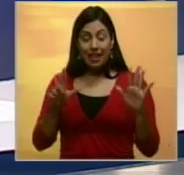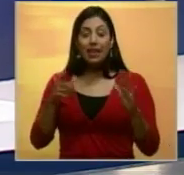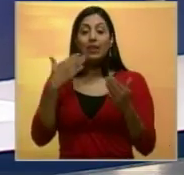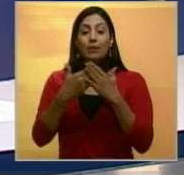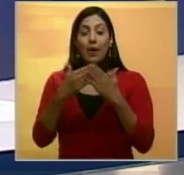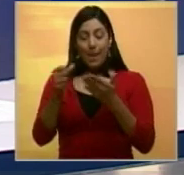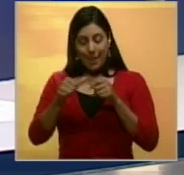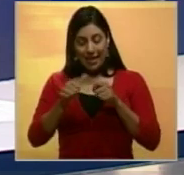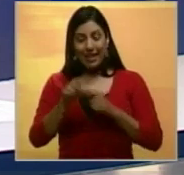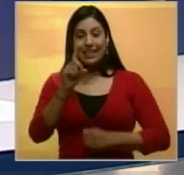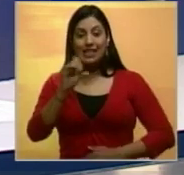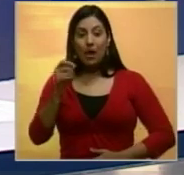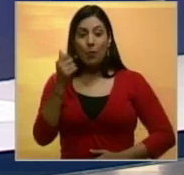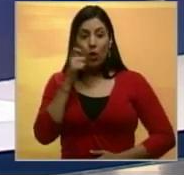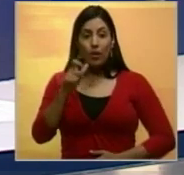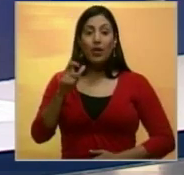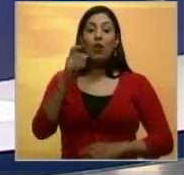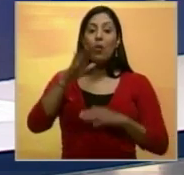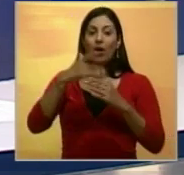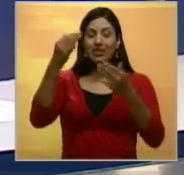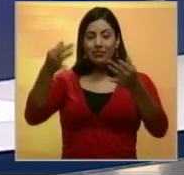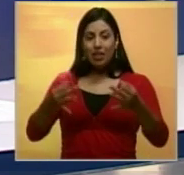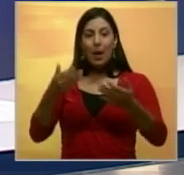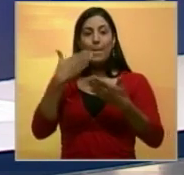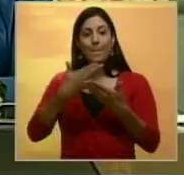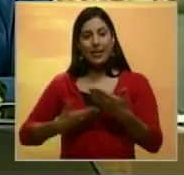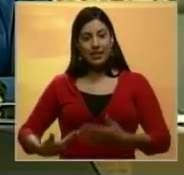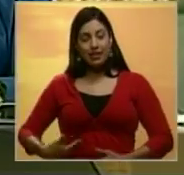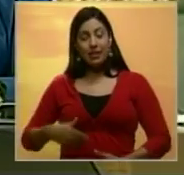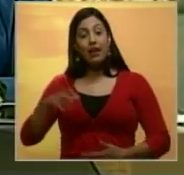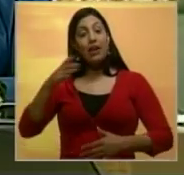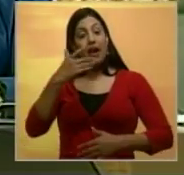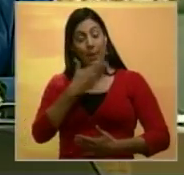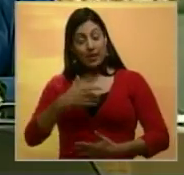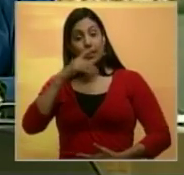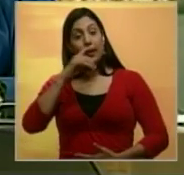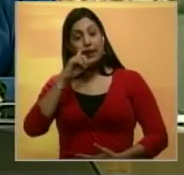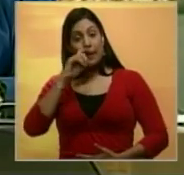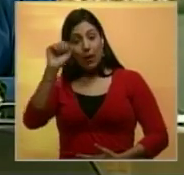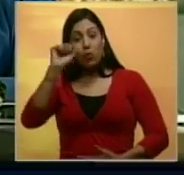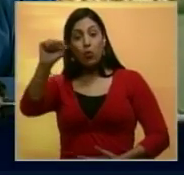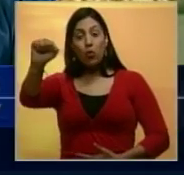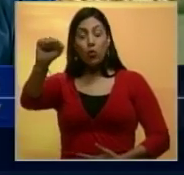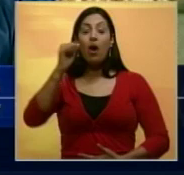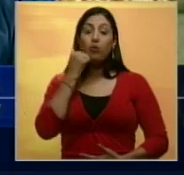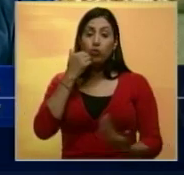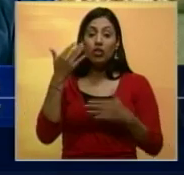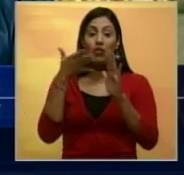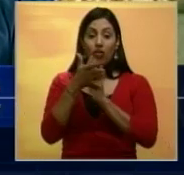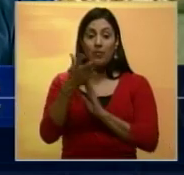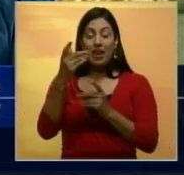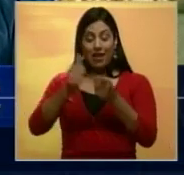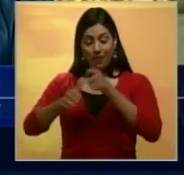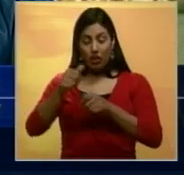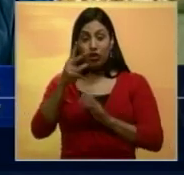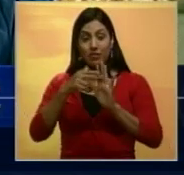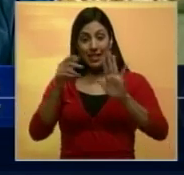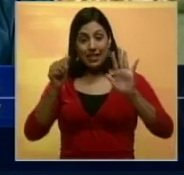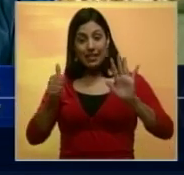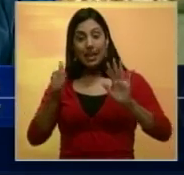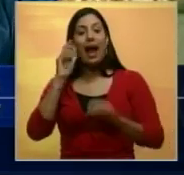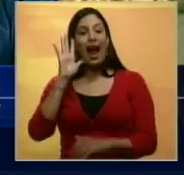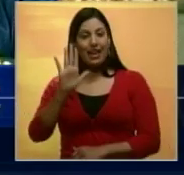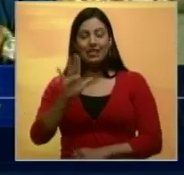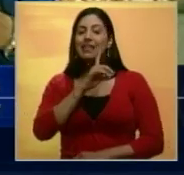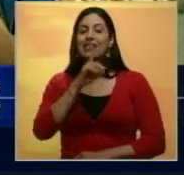vigencia del billete de 100 bolívares por decreto presidencial. El primer mandatario nacional dijo que las medidas económicas empleadas en el año 2016